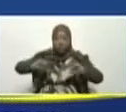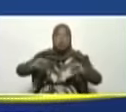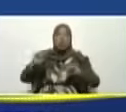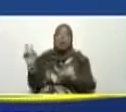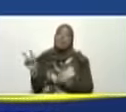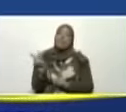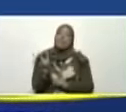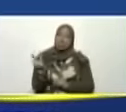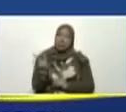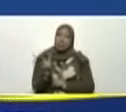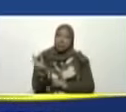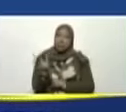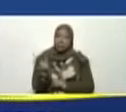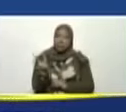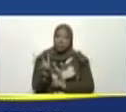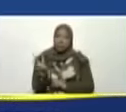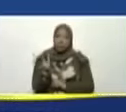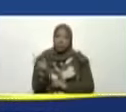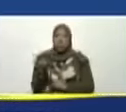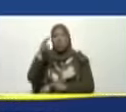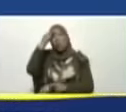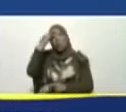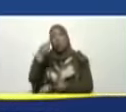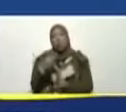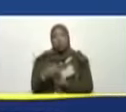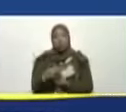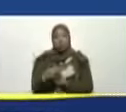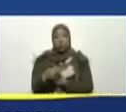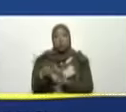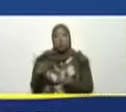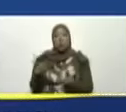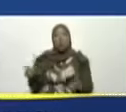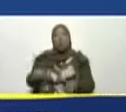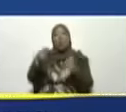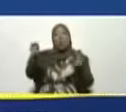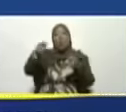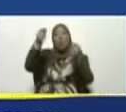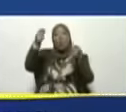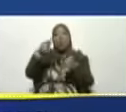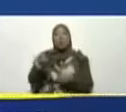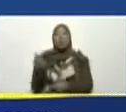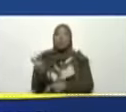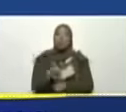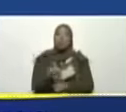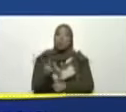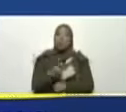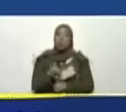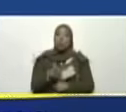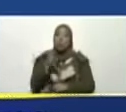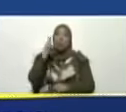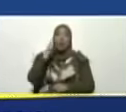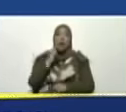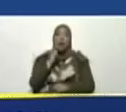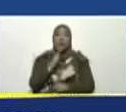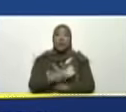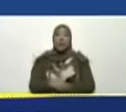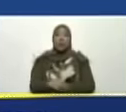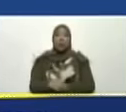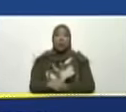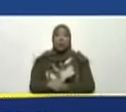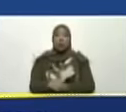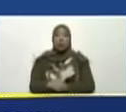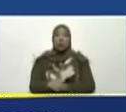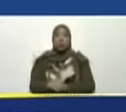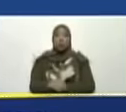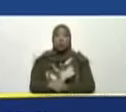Venezuela es honor y es gloria, porque es la Venezuela de Bolívar. Los felicito a